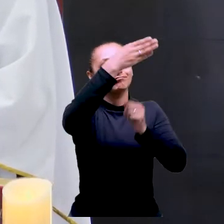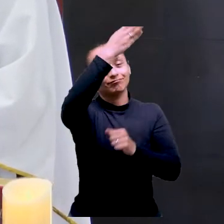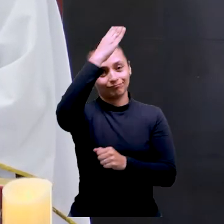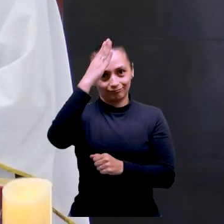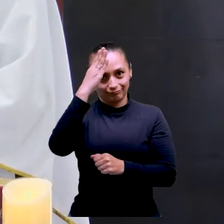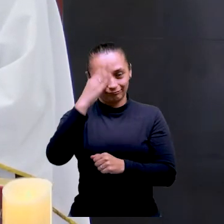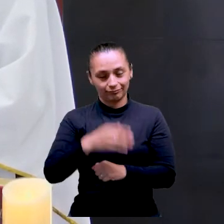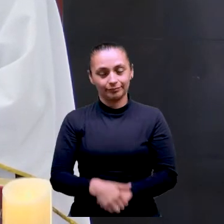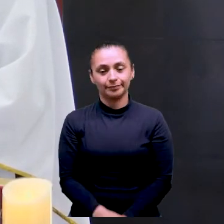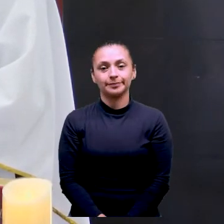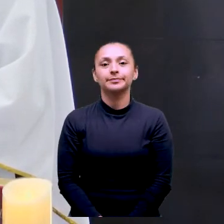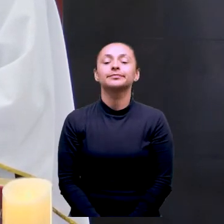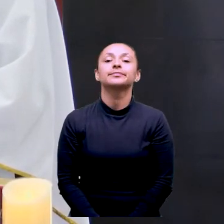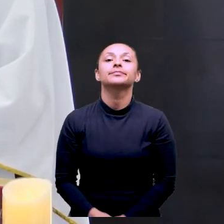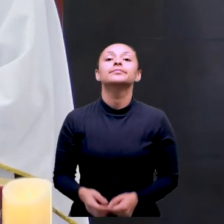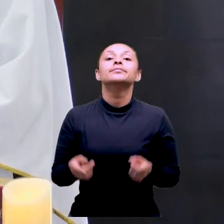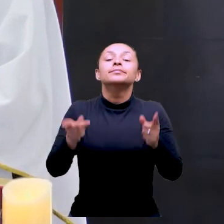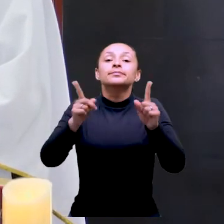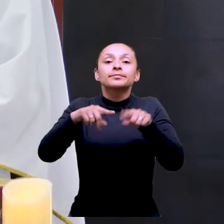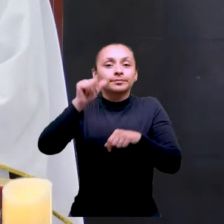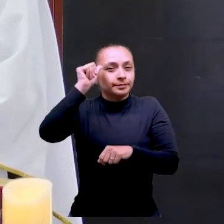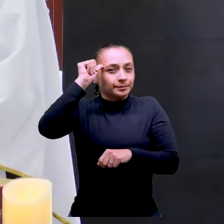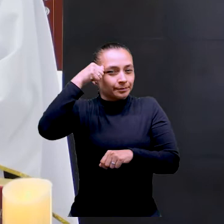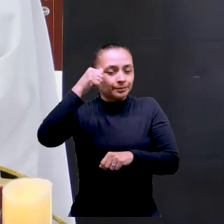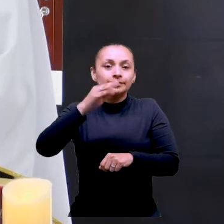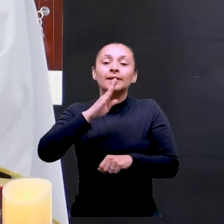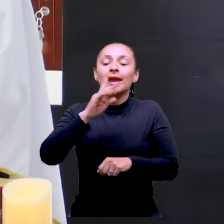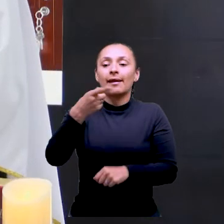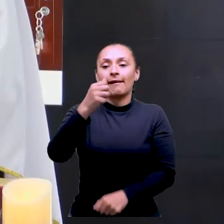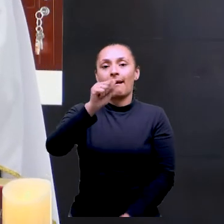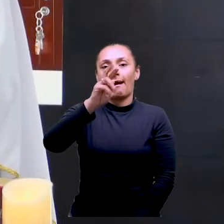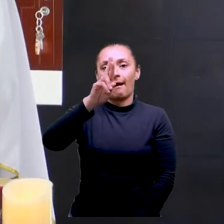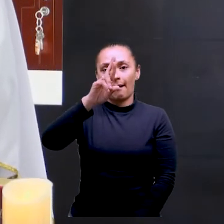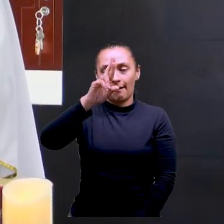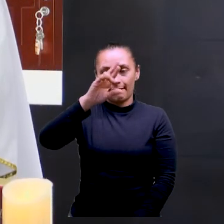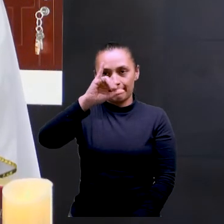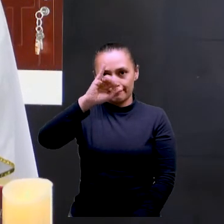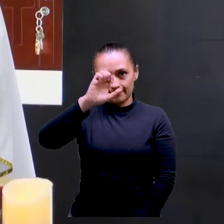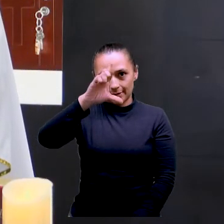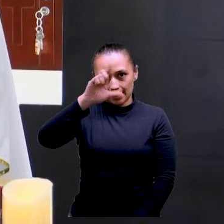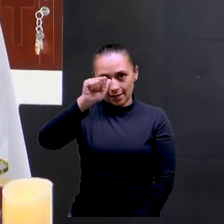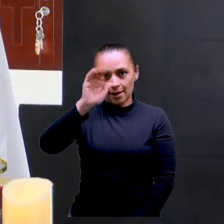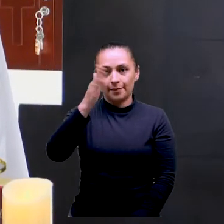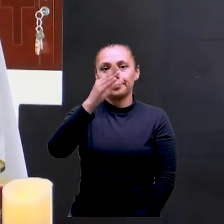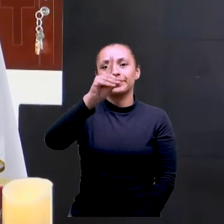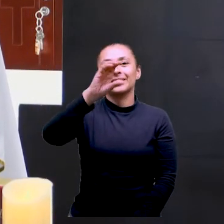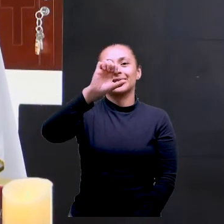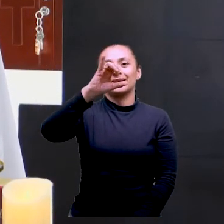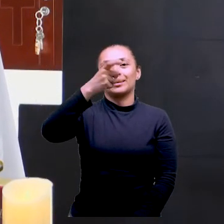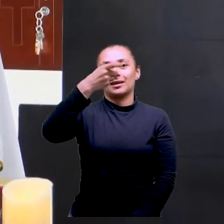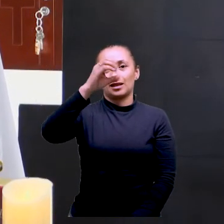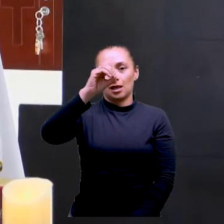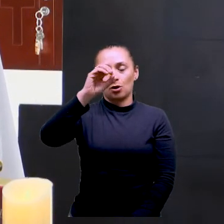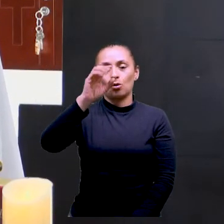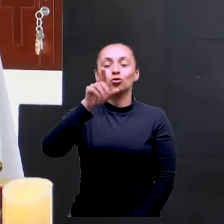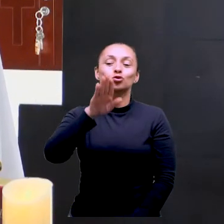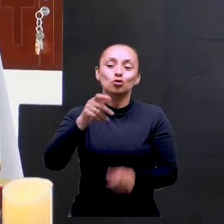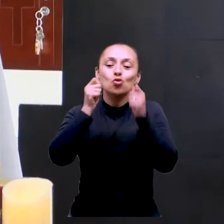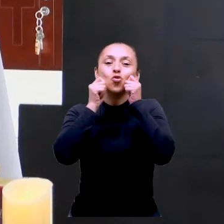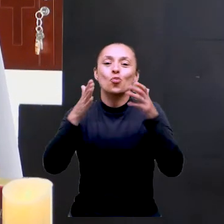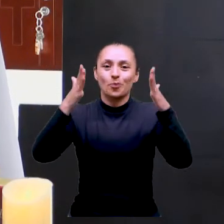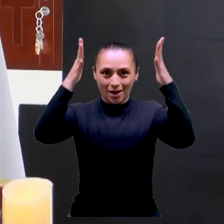también recordamos y oramos por la salud y el bienestar de gabriela ibarra de diego gabriel márquez